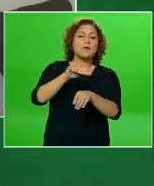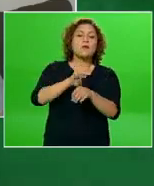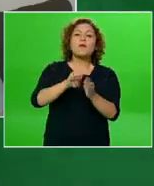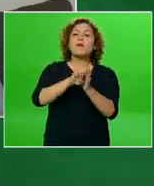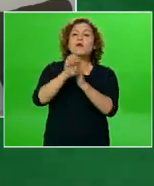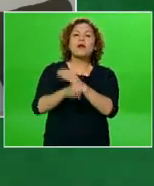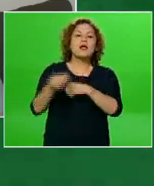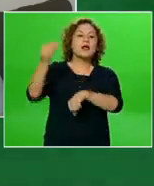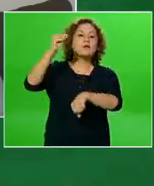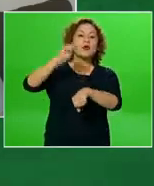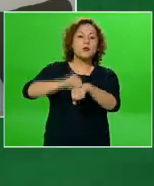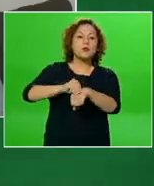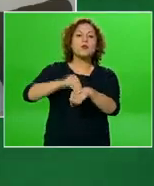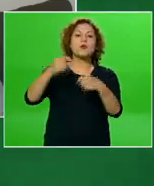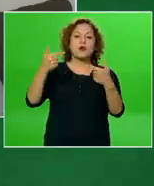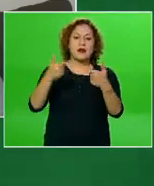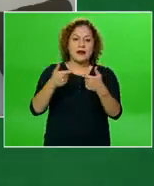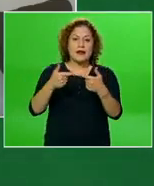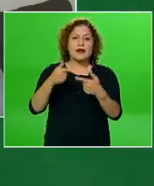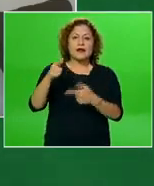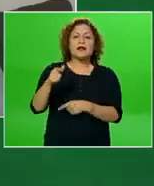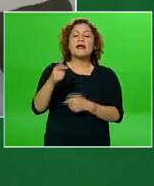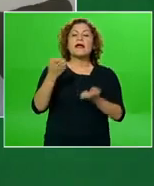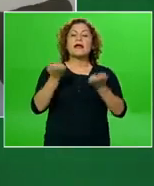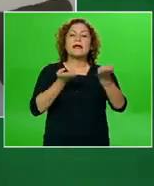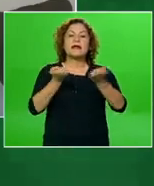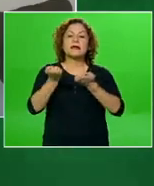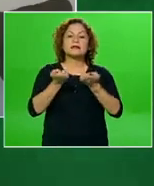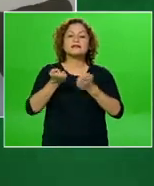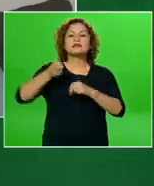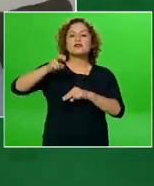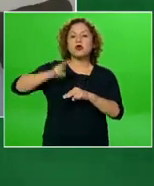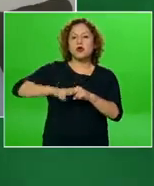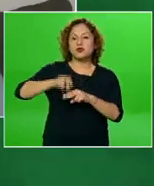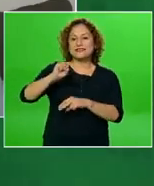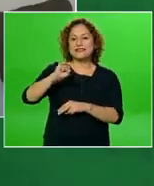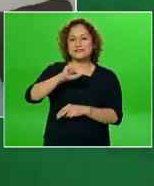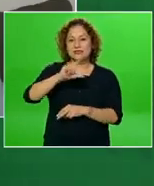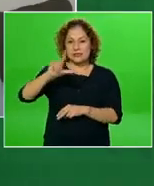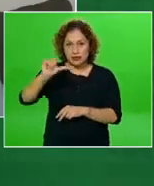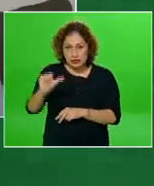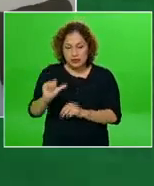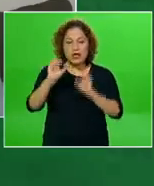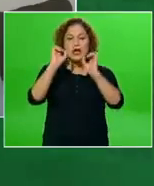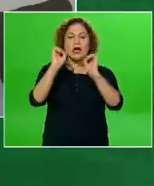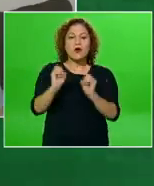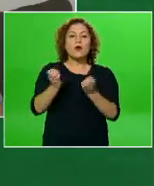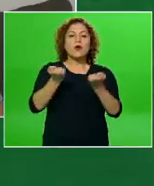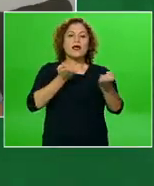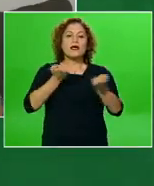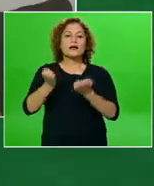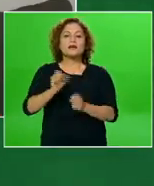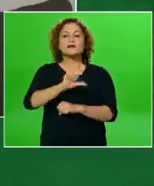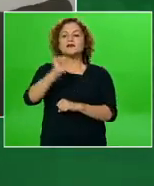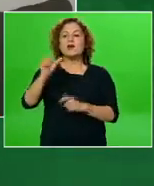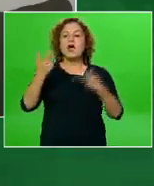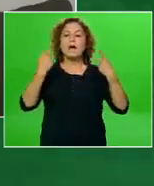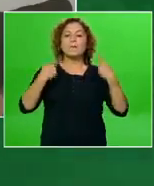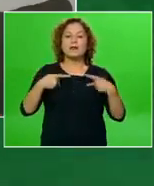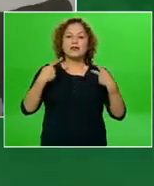como ejercicio en silla o ejercicio las personas en la cama en